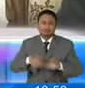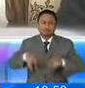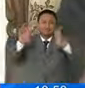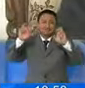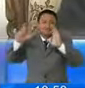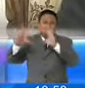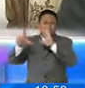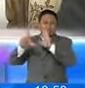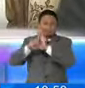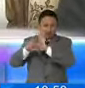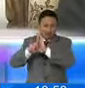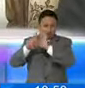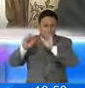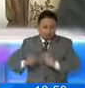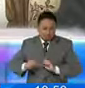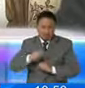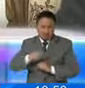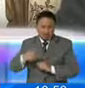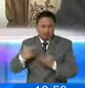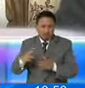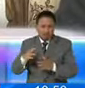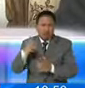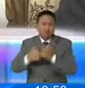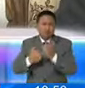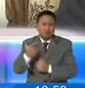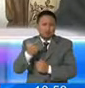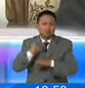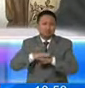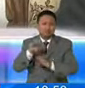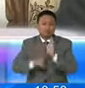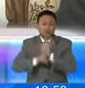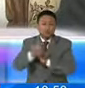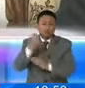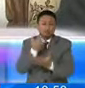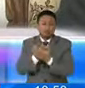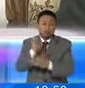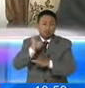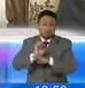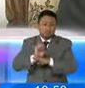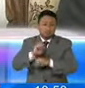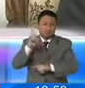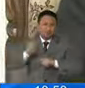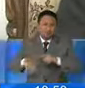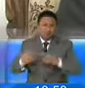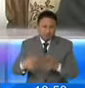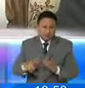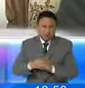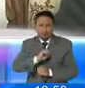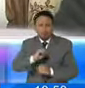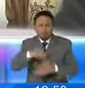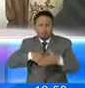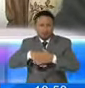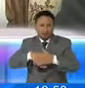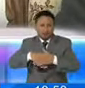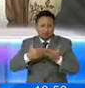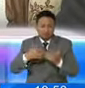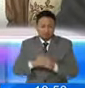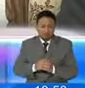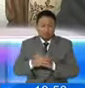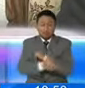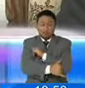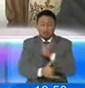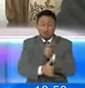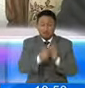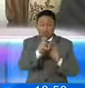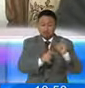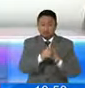están afectando al desarrollo de la economía nacional y están haciéndonos ver como un país poco atractivo